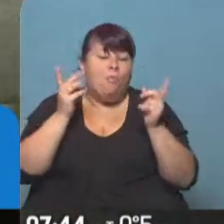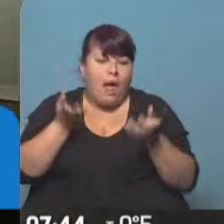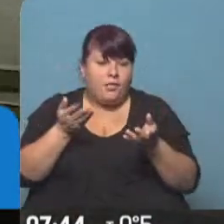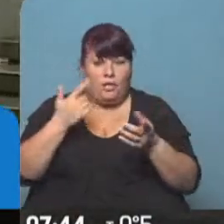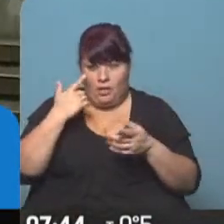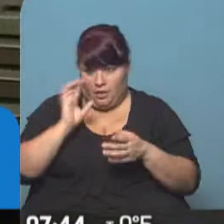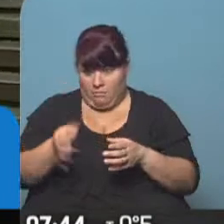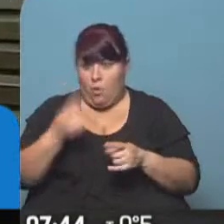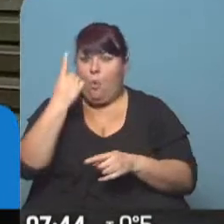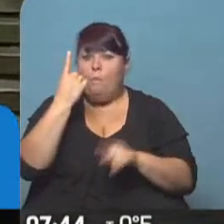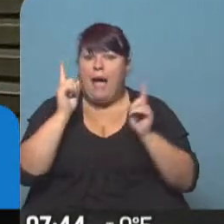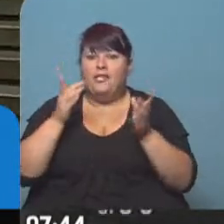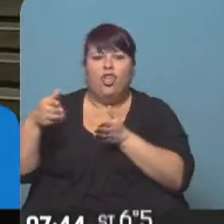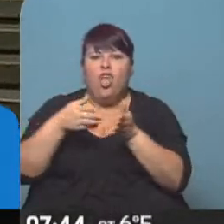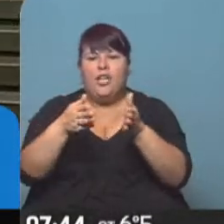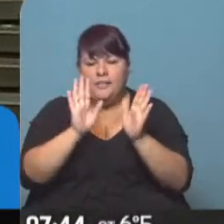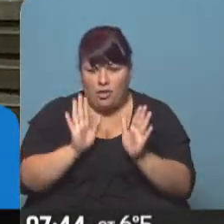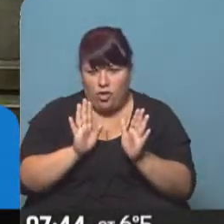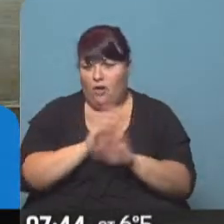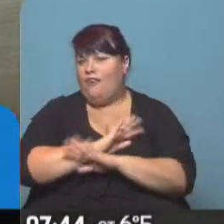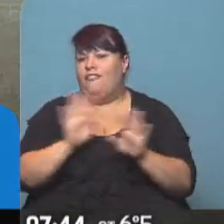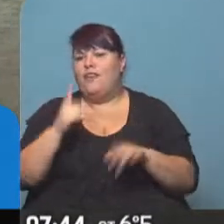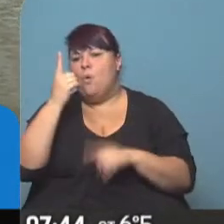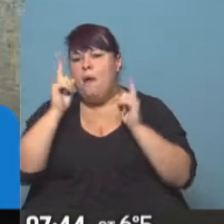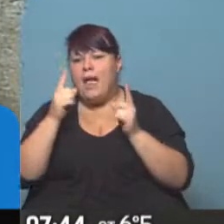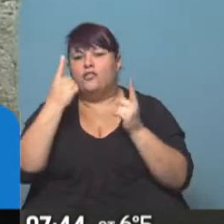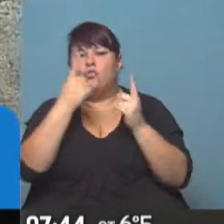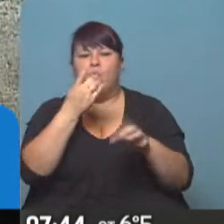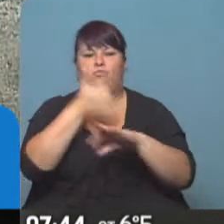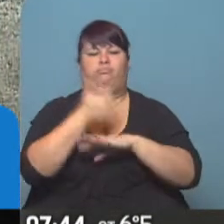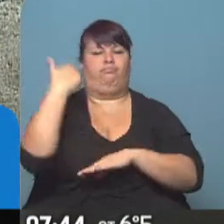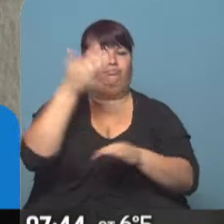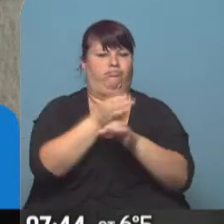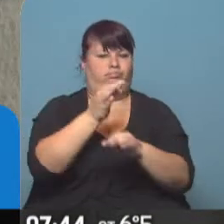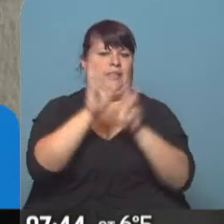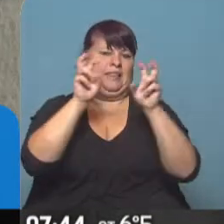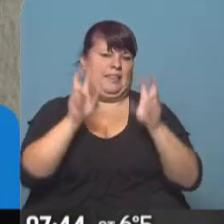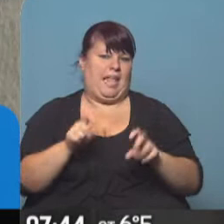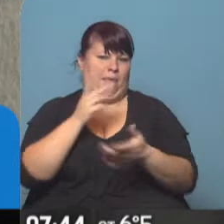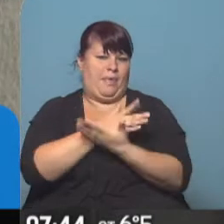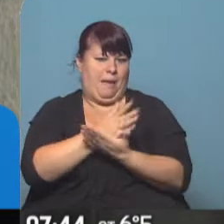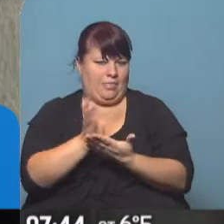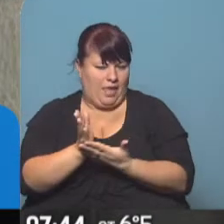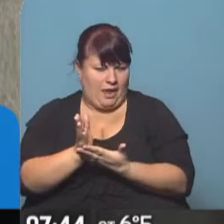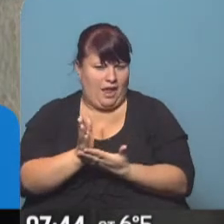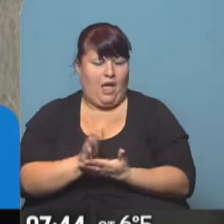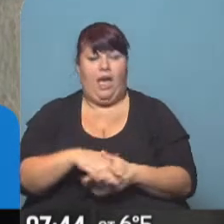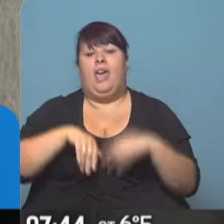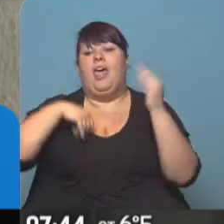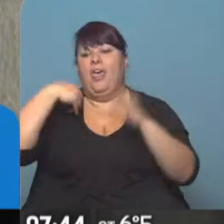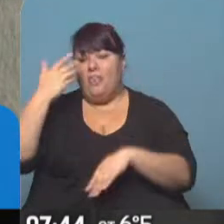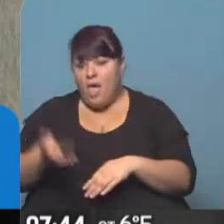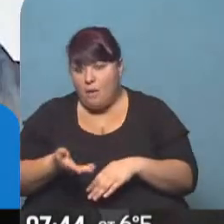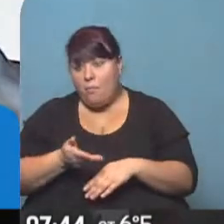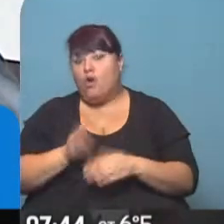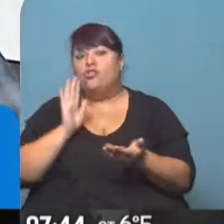va a ver un docente de orientación. Ya no va a haber más un docente que va a dar su clase viendo sus temáticas de la materia. Y después, más que